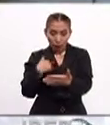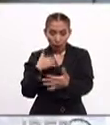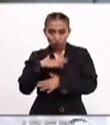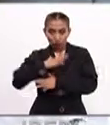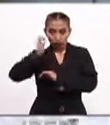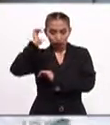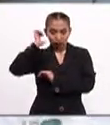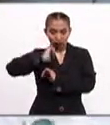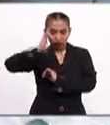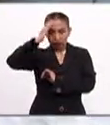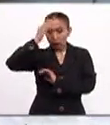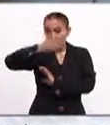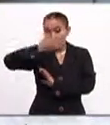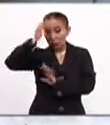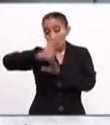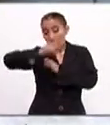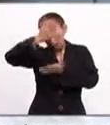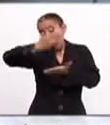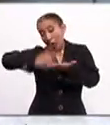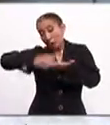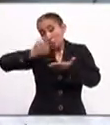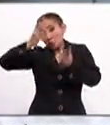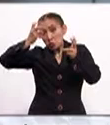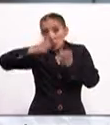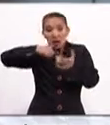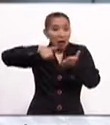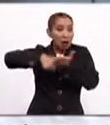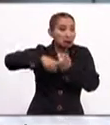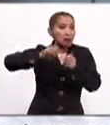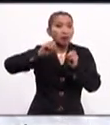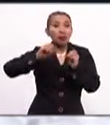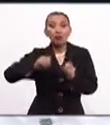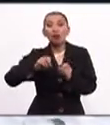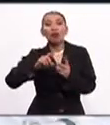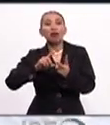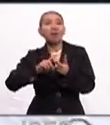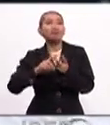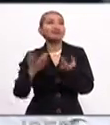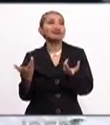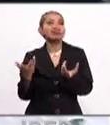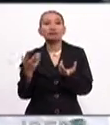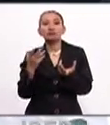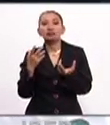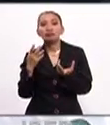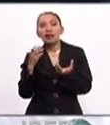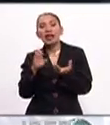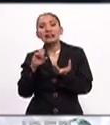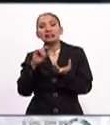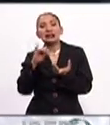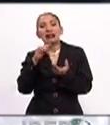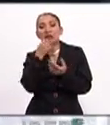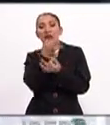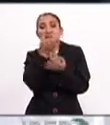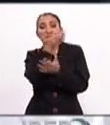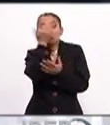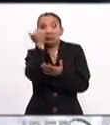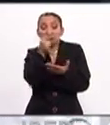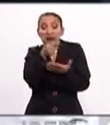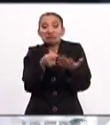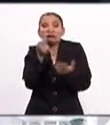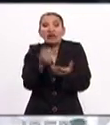pontífice. No sabemos qué características, si va a ser una carta, si va a ser una encíclica, no sabemos, pero